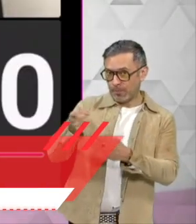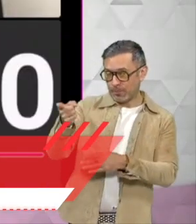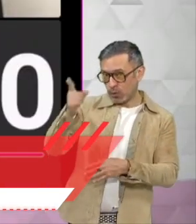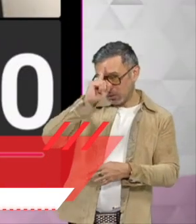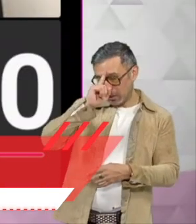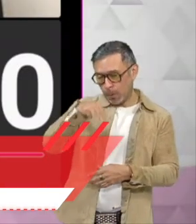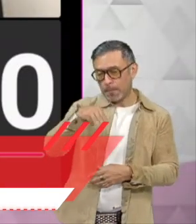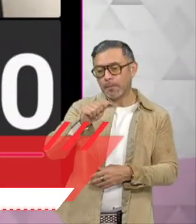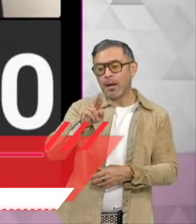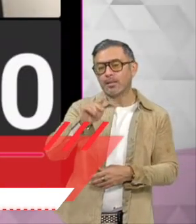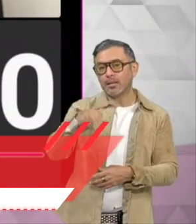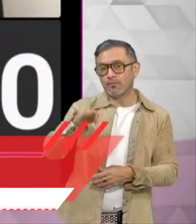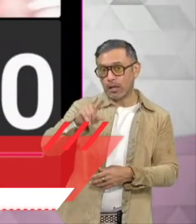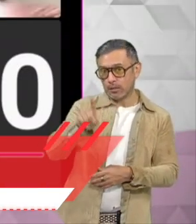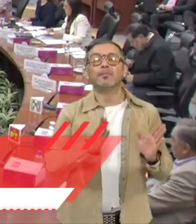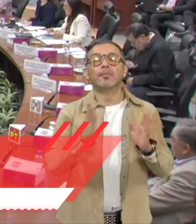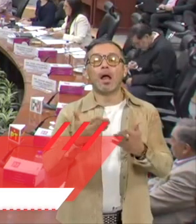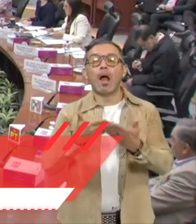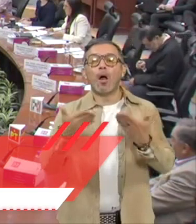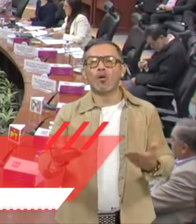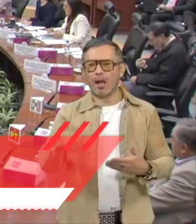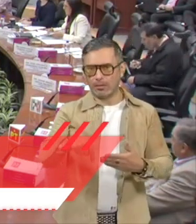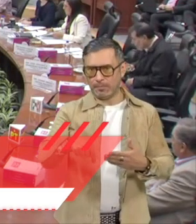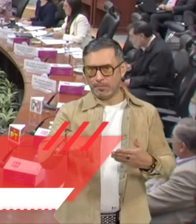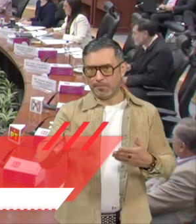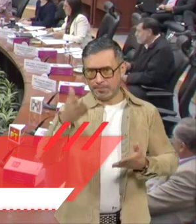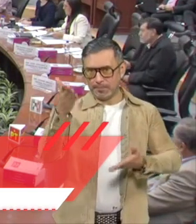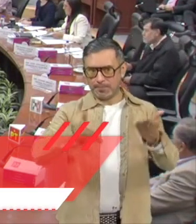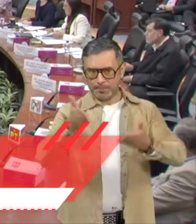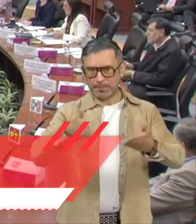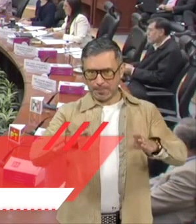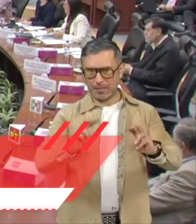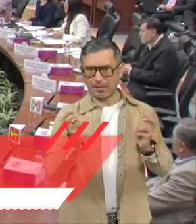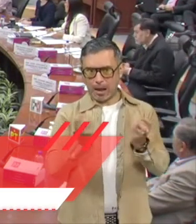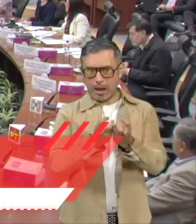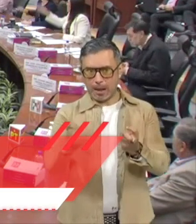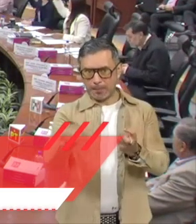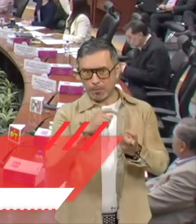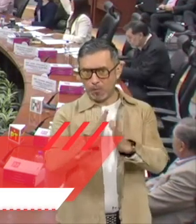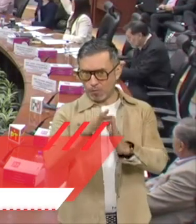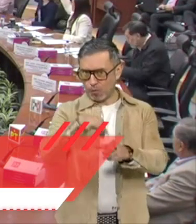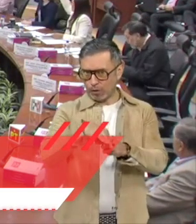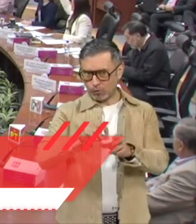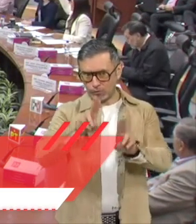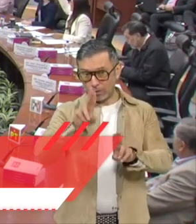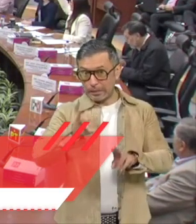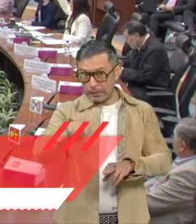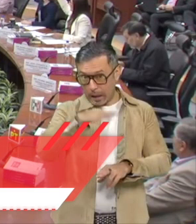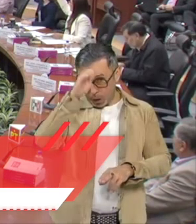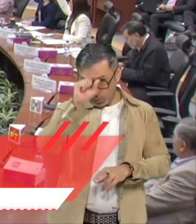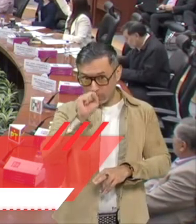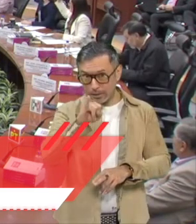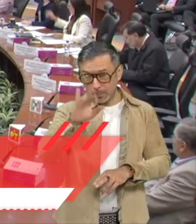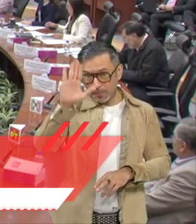contienda posible uso indebido de la Pauta y aparente violación al interés superior de la niñez en el marco del proceso electoral Federal